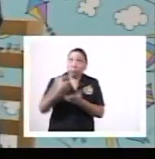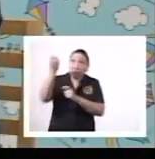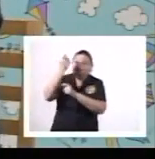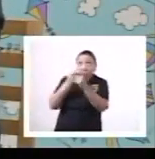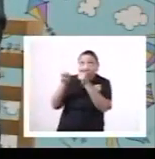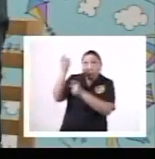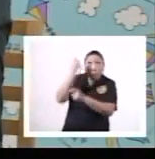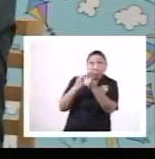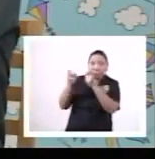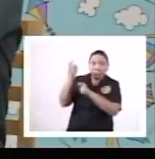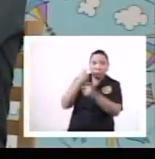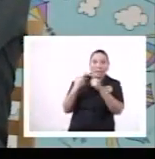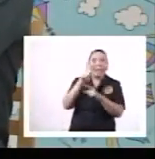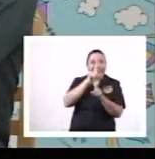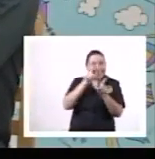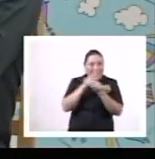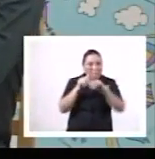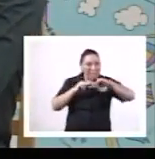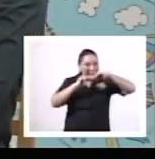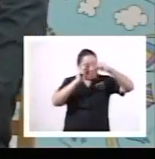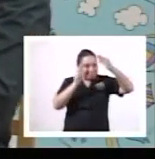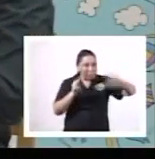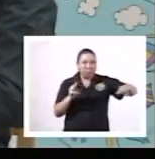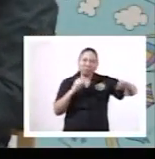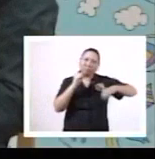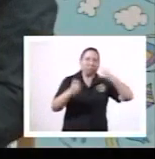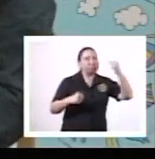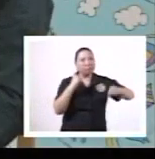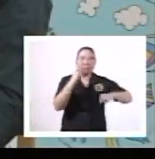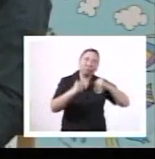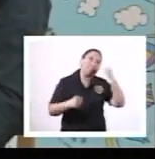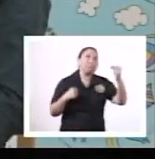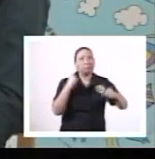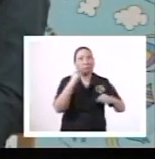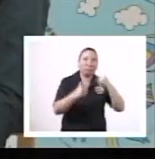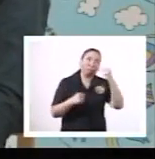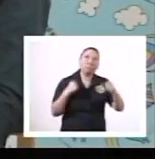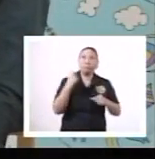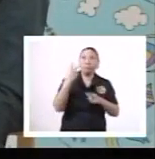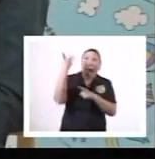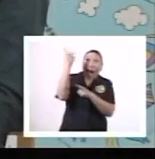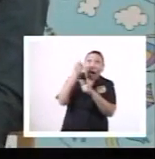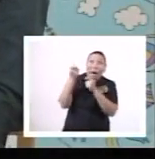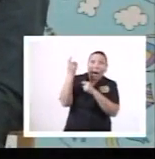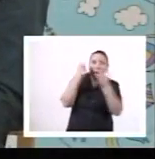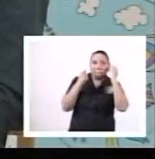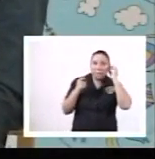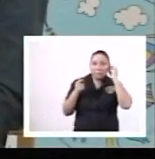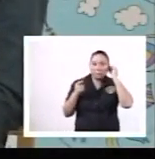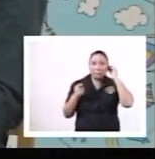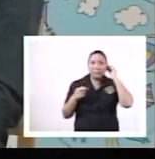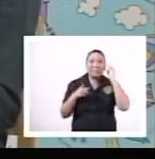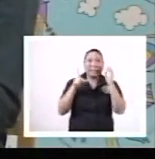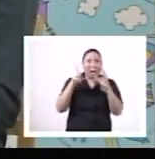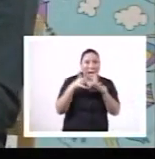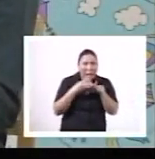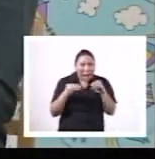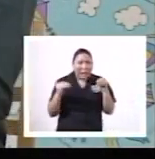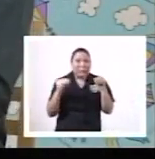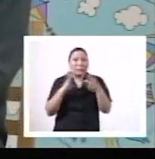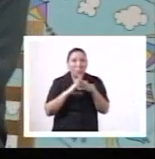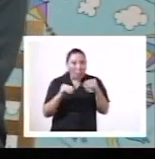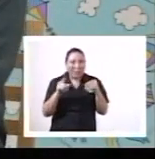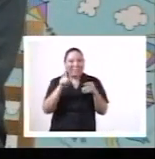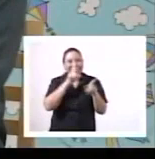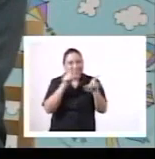y comenzó a correr, y el barrilete se comenzó a elevar y elevar y elevar y elevar. Y cuentan que el mensaje llegó.